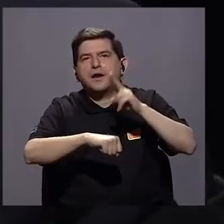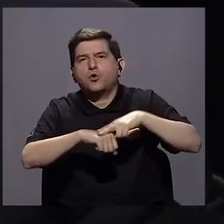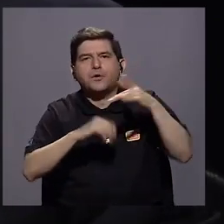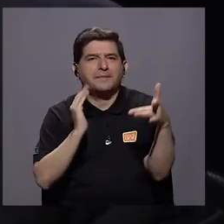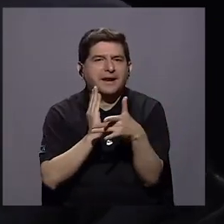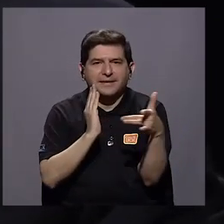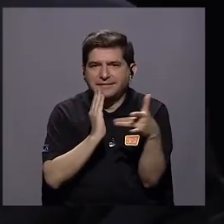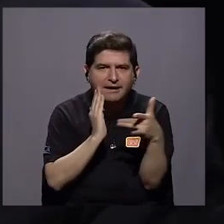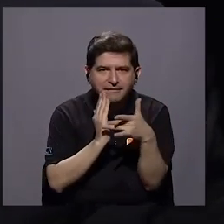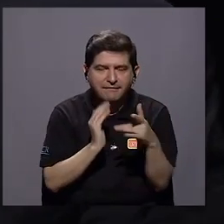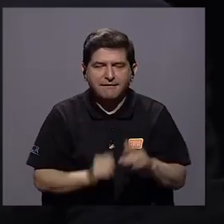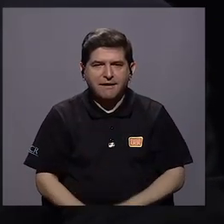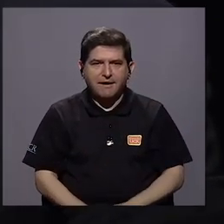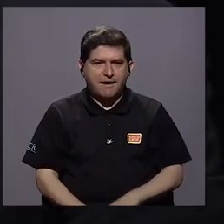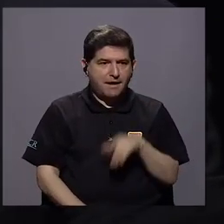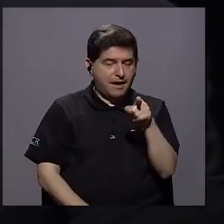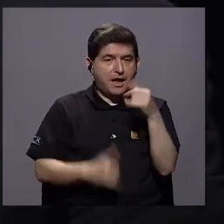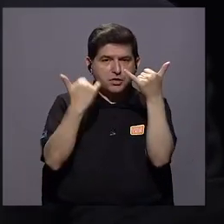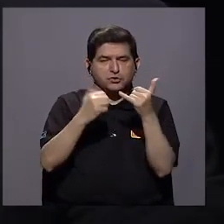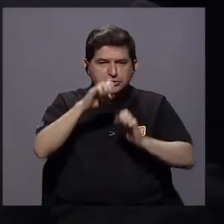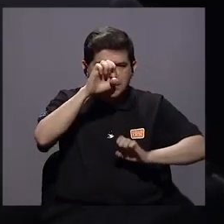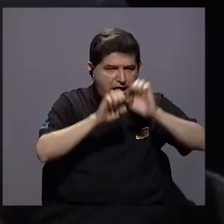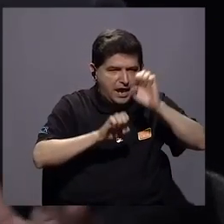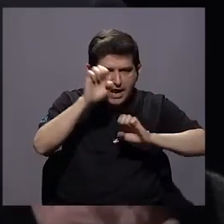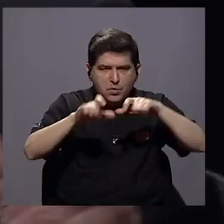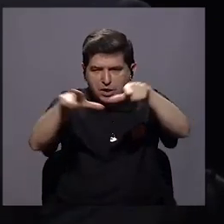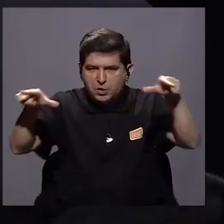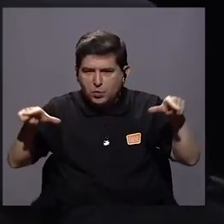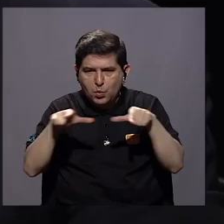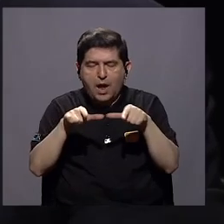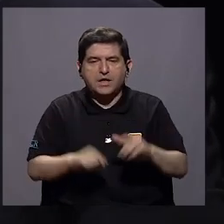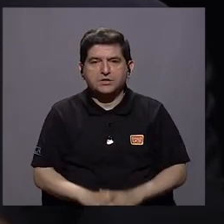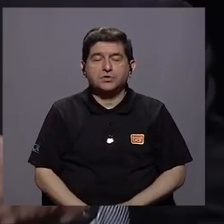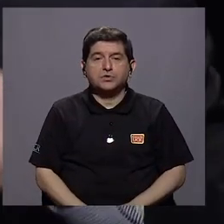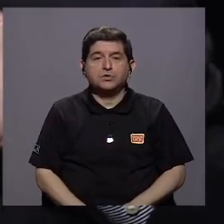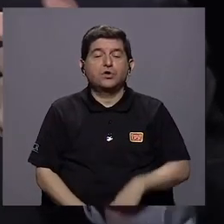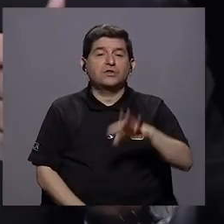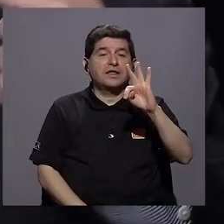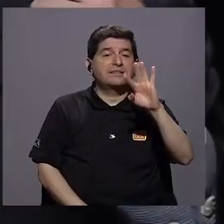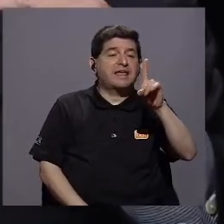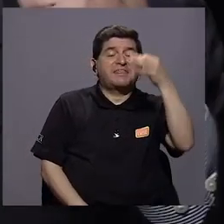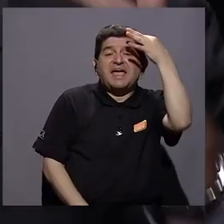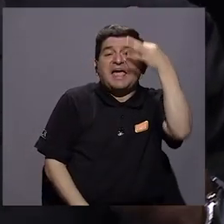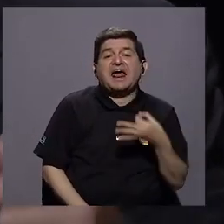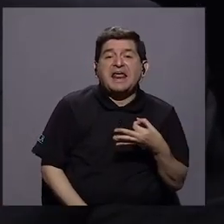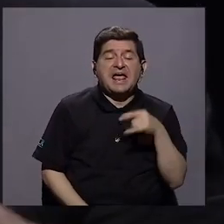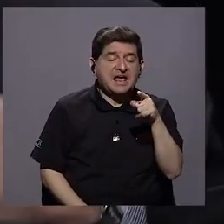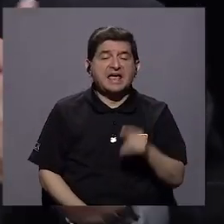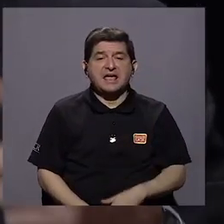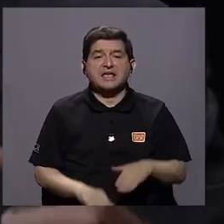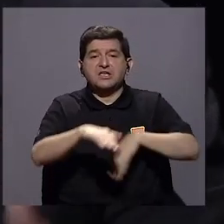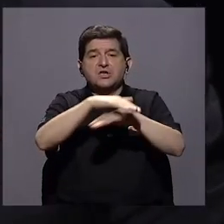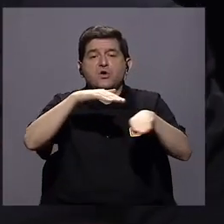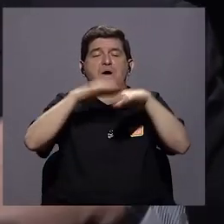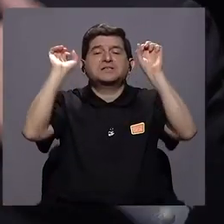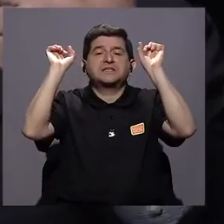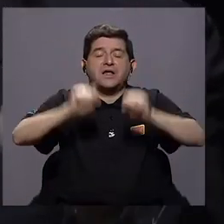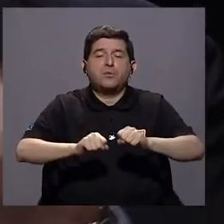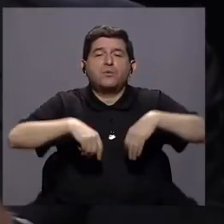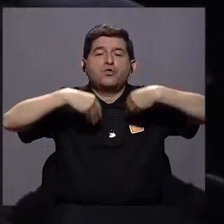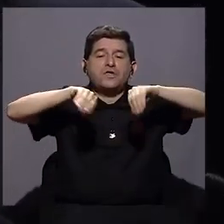normalización técnica, ha venido valorando las propiedades de lo que tributación directa cree que es con base en lo